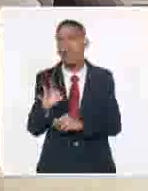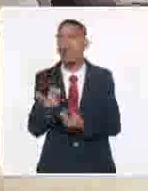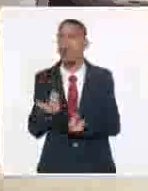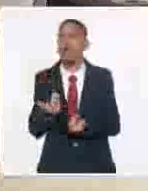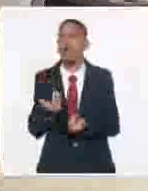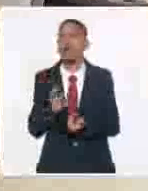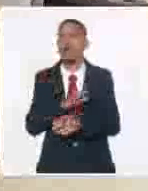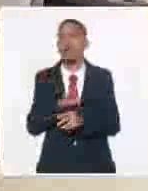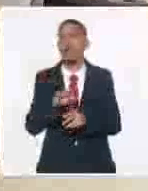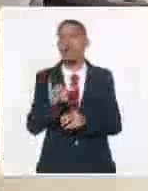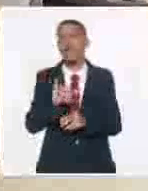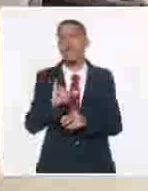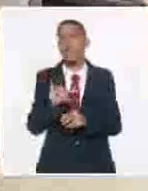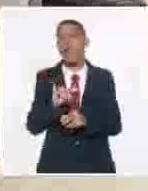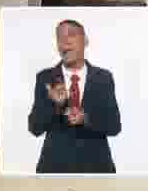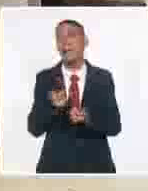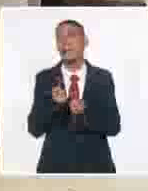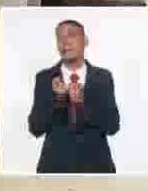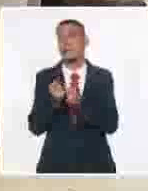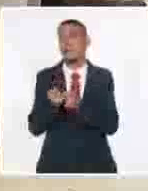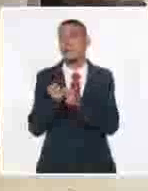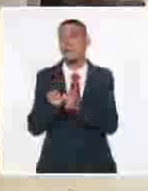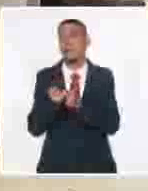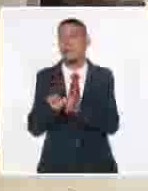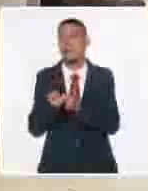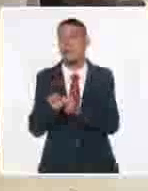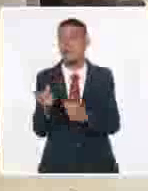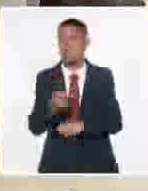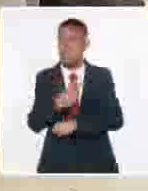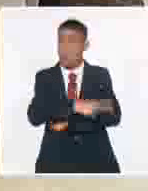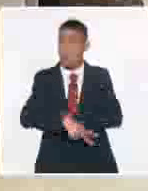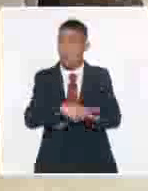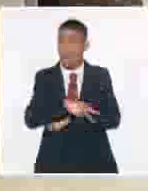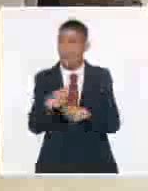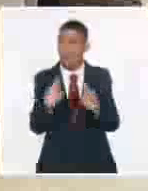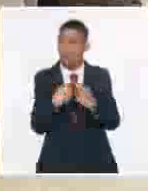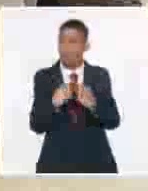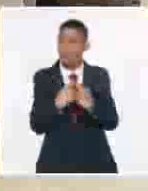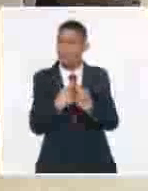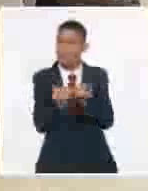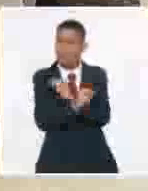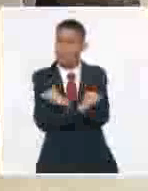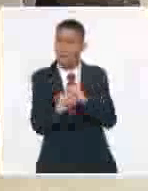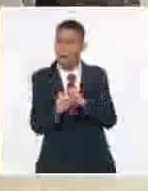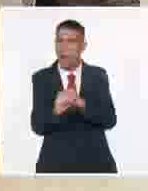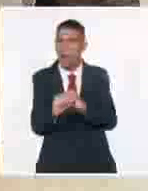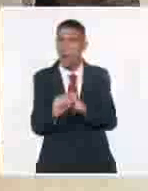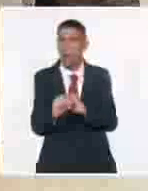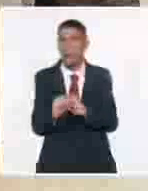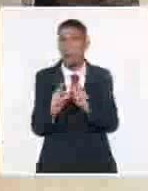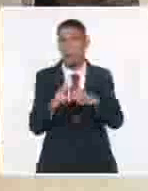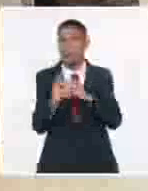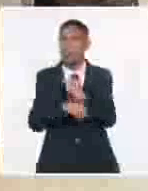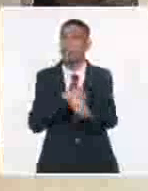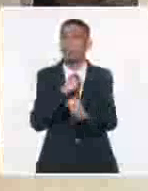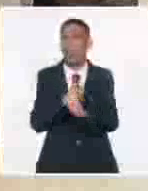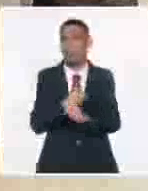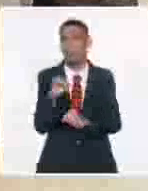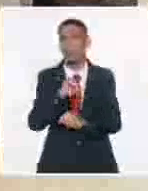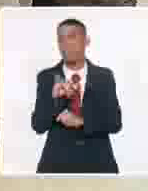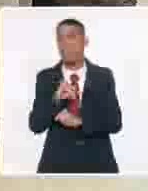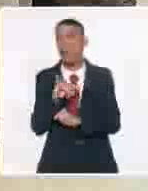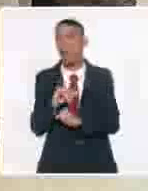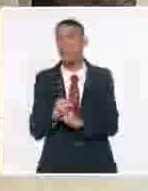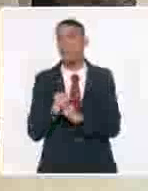el Consejo de Seguridad usando el antidemocrático y obsoleto poder de veto